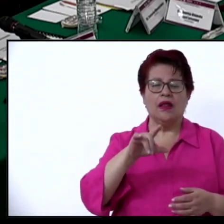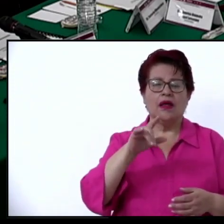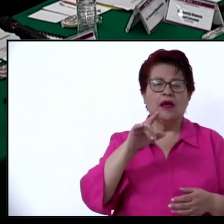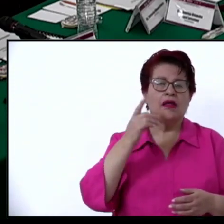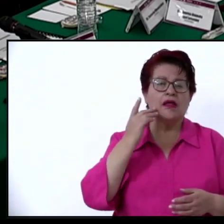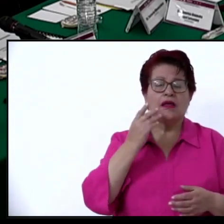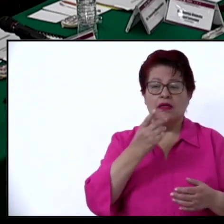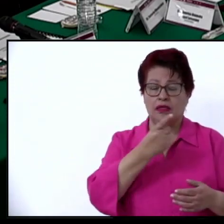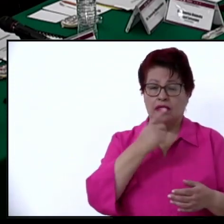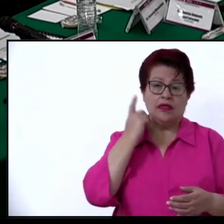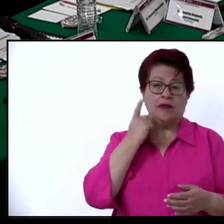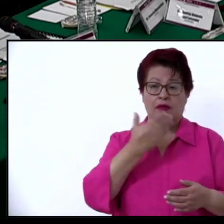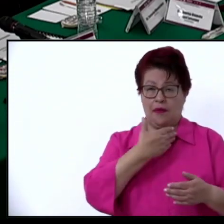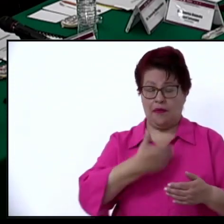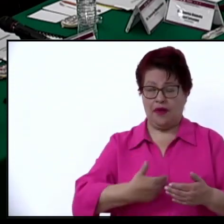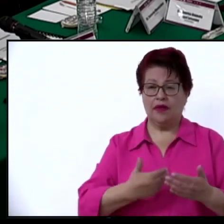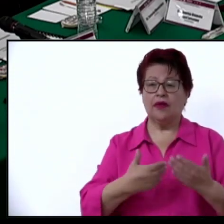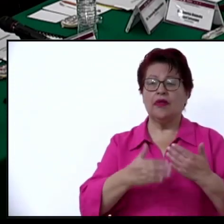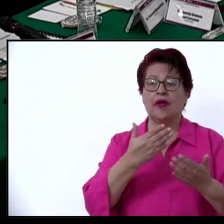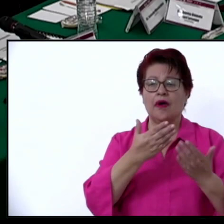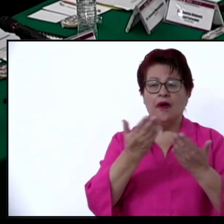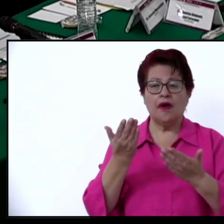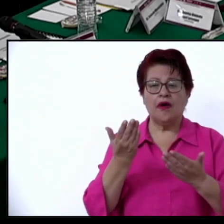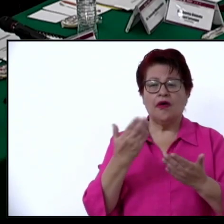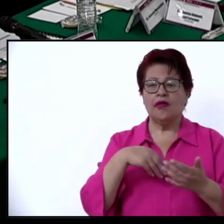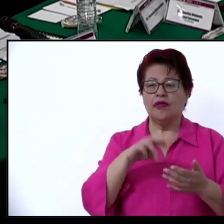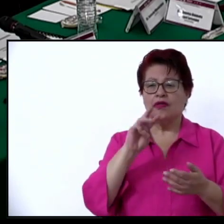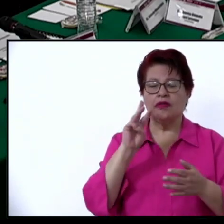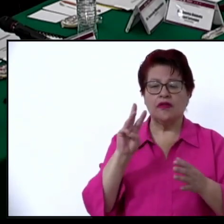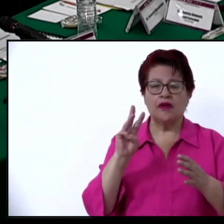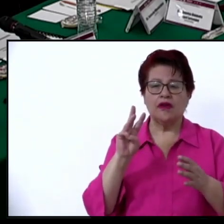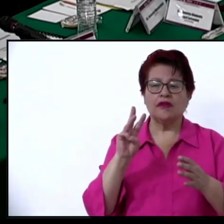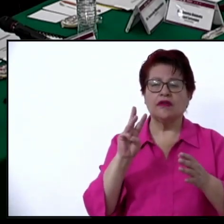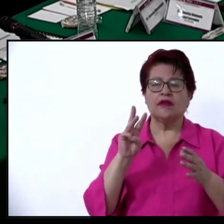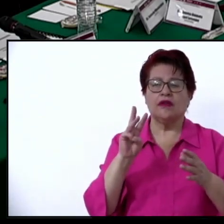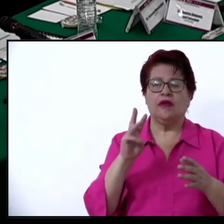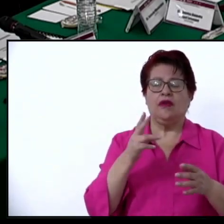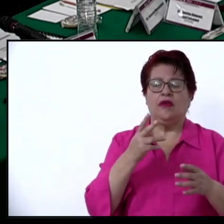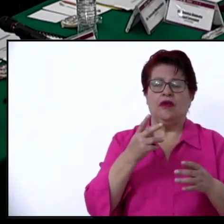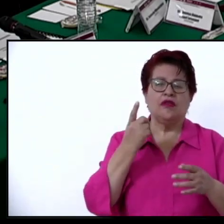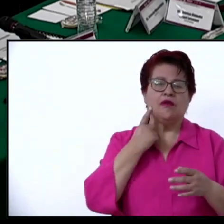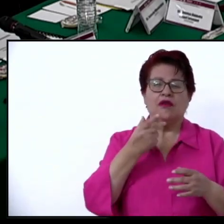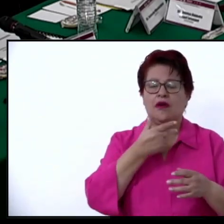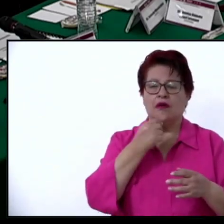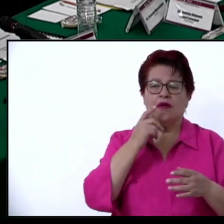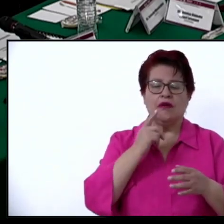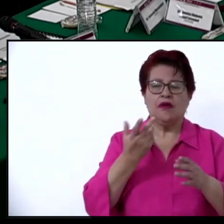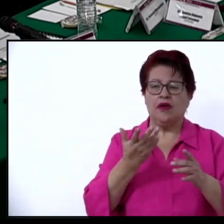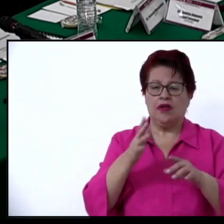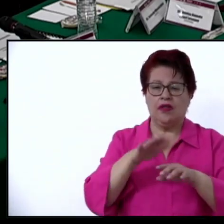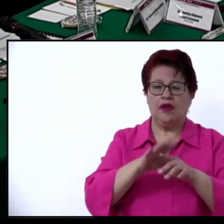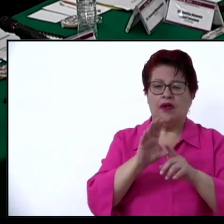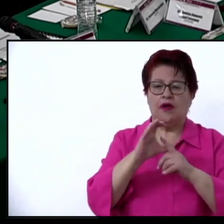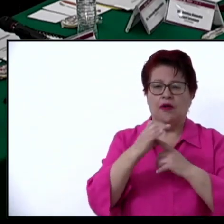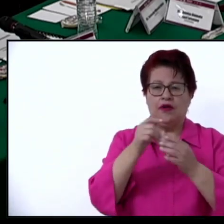Diputada presidenta, nos encontramos tres diputadas y diputados integrantes de esta